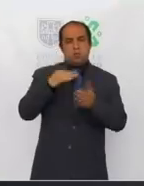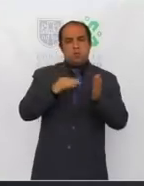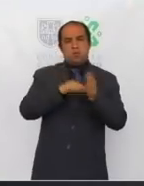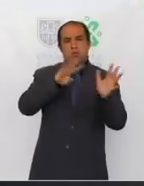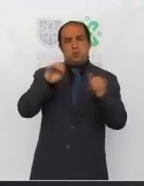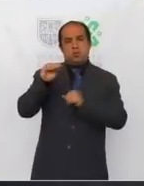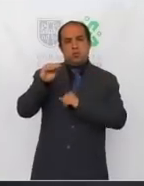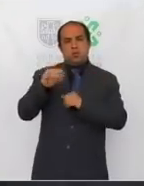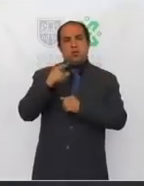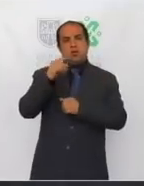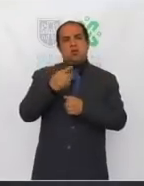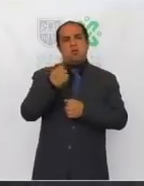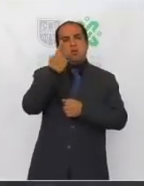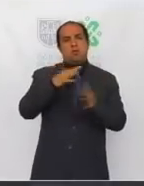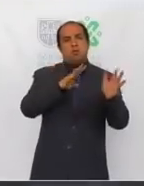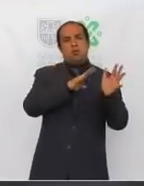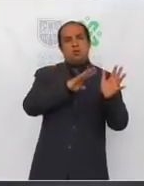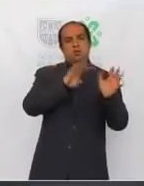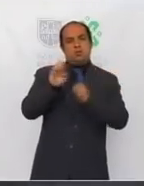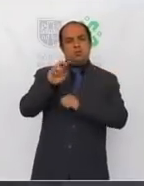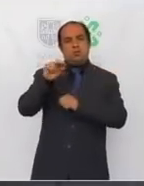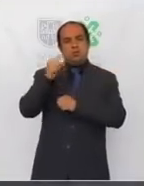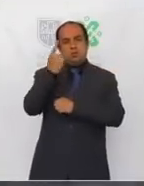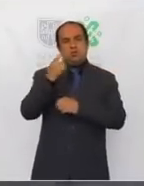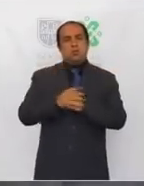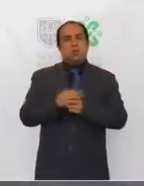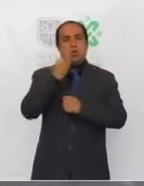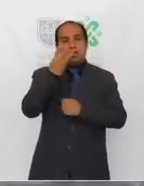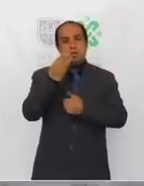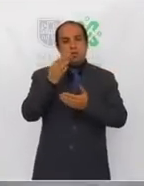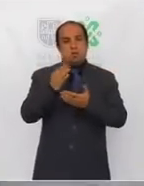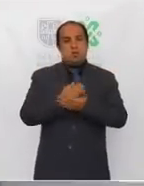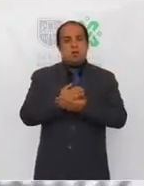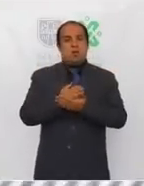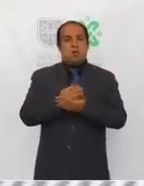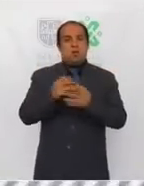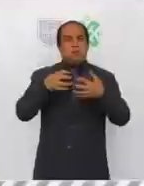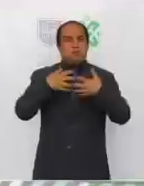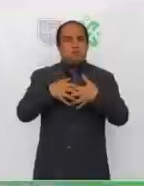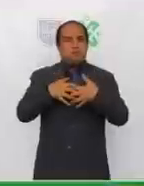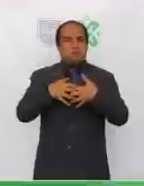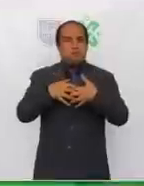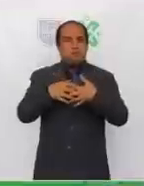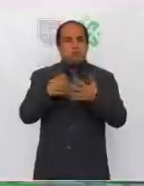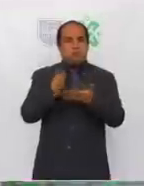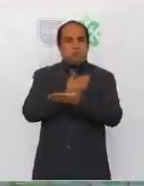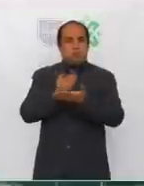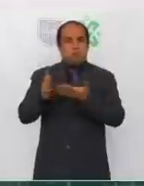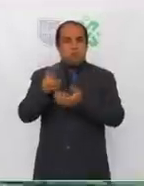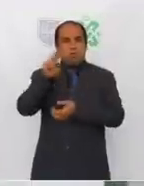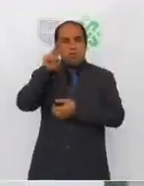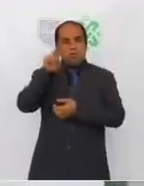en el 91, que son las tres plantas de separación, que en realidad lo único que tienen es